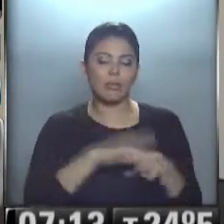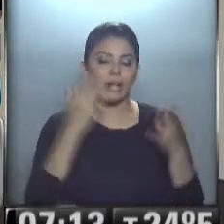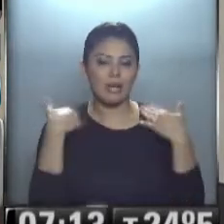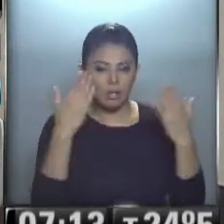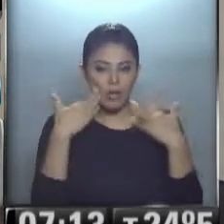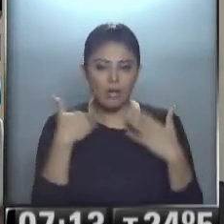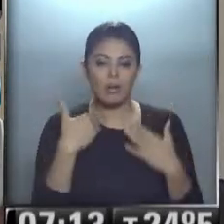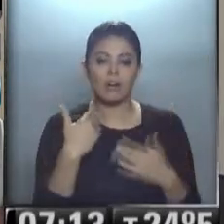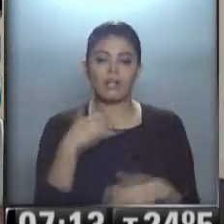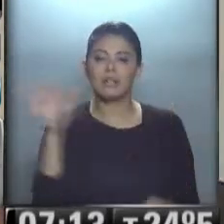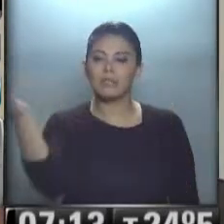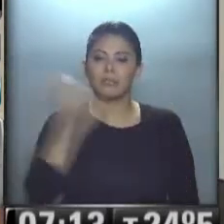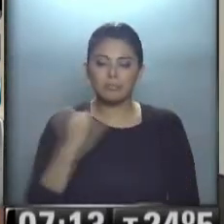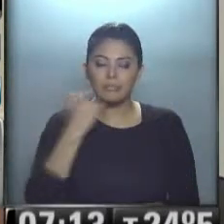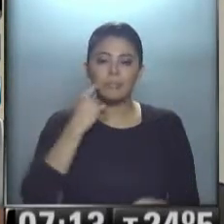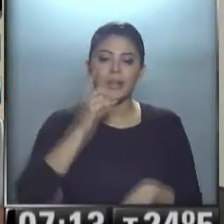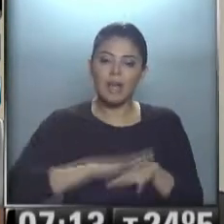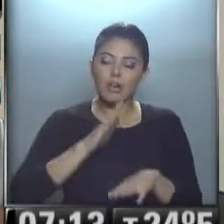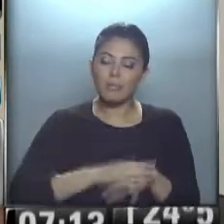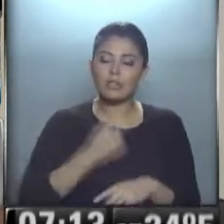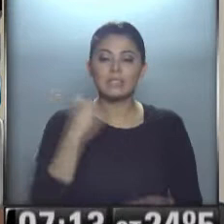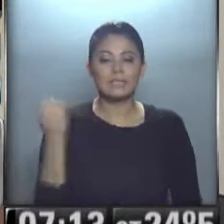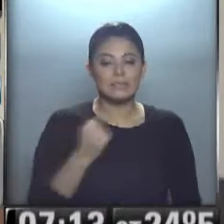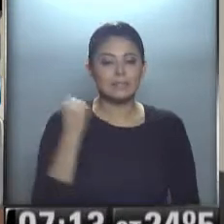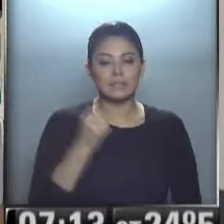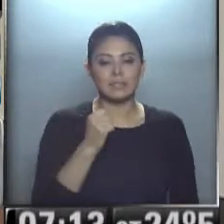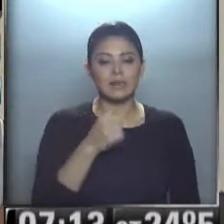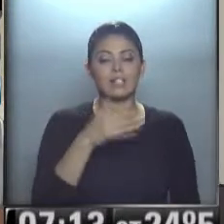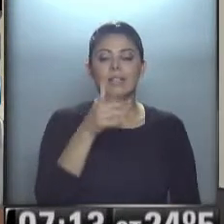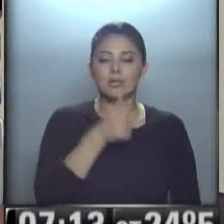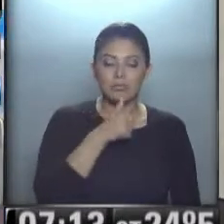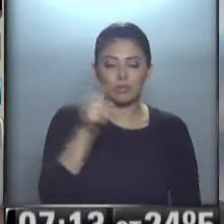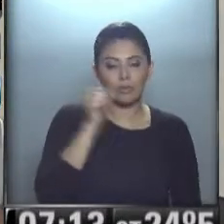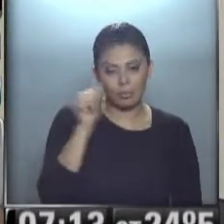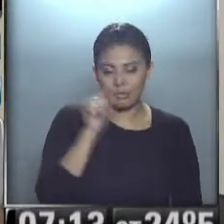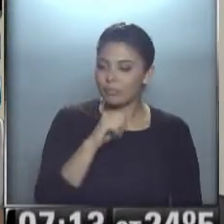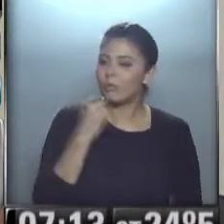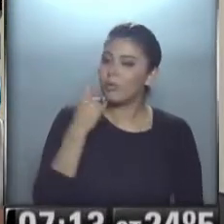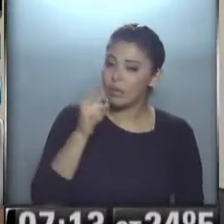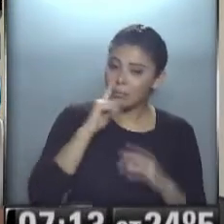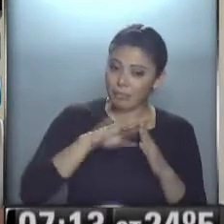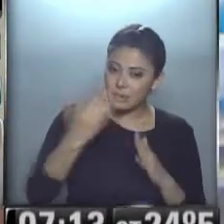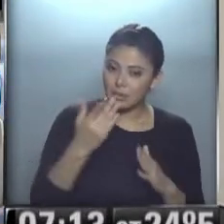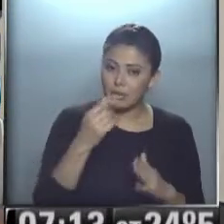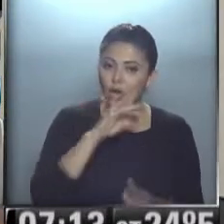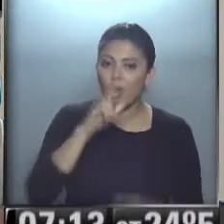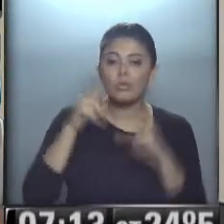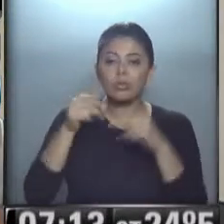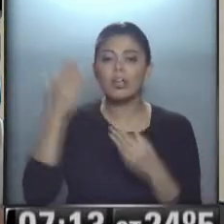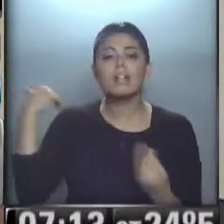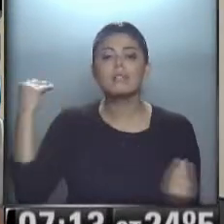y siguiendo la recomendación de la doctora, tratando de tomar algo todo el tiempo, ¿no? ¿Usted es vecino del barrio? ¿Hace cuánto que está sin luz? Sí,